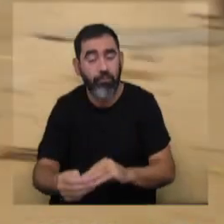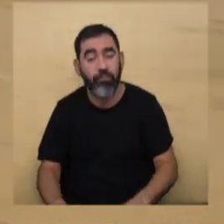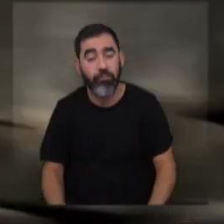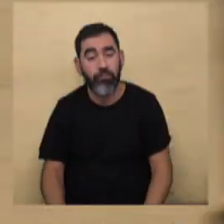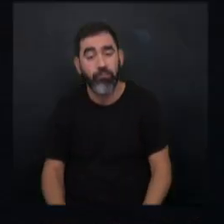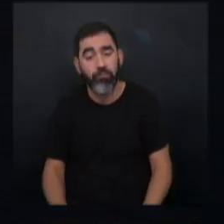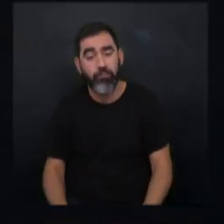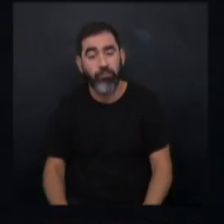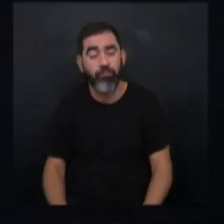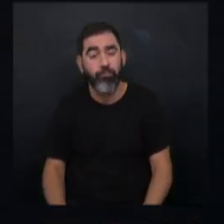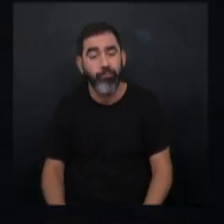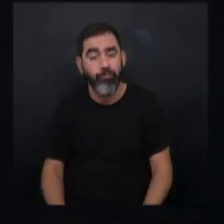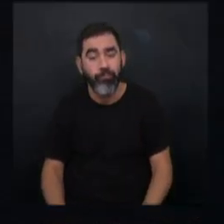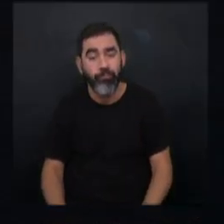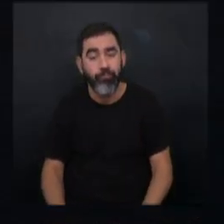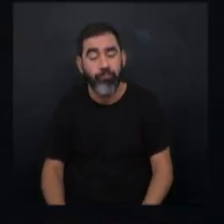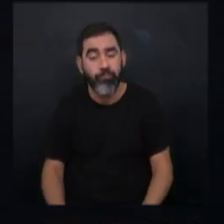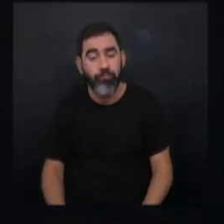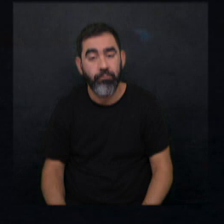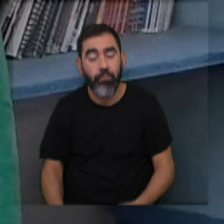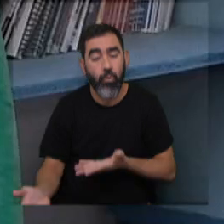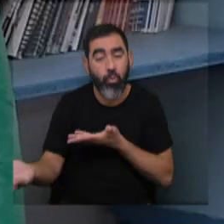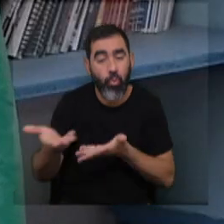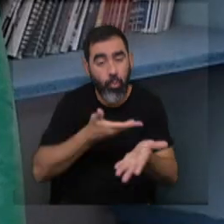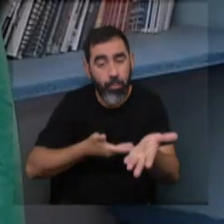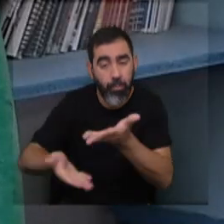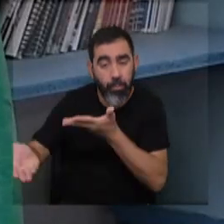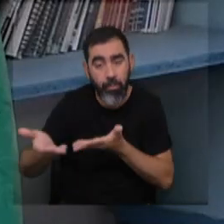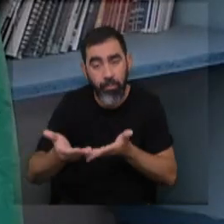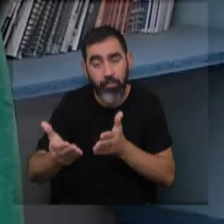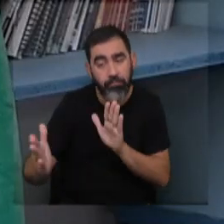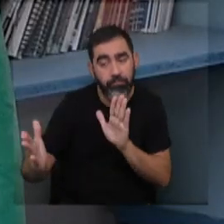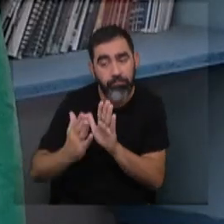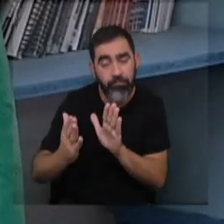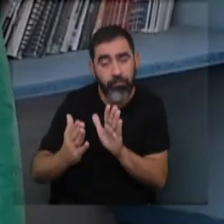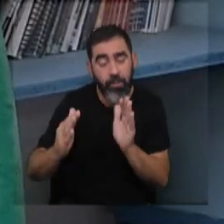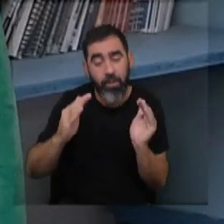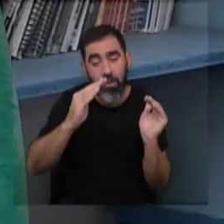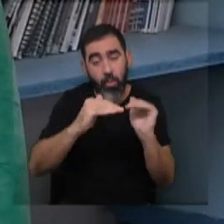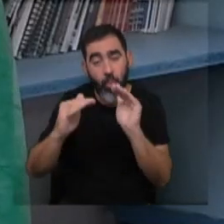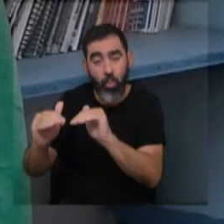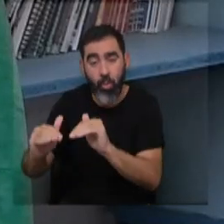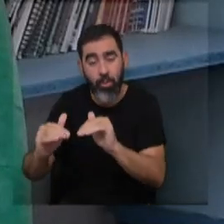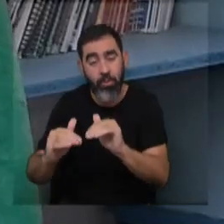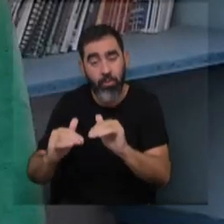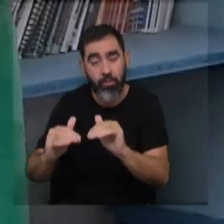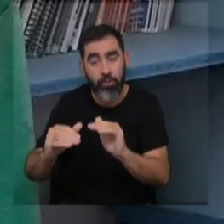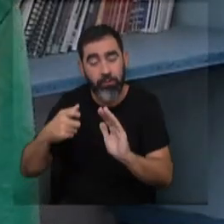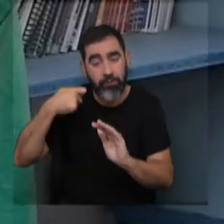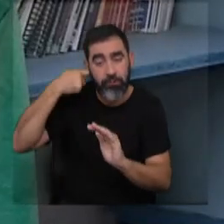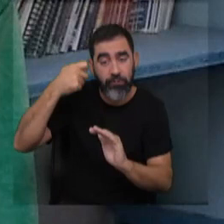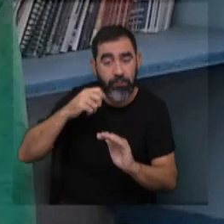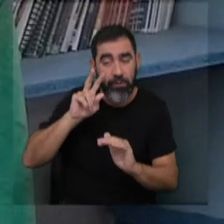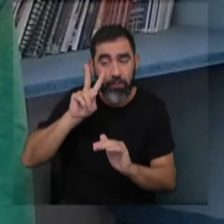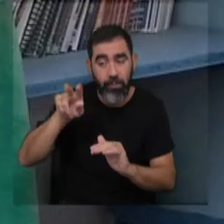fue muy lindo. Creo que compartimos como muy mano a mano, desde un lugar de igualdad, de ser cineastas que